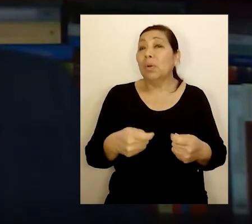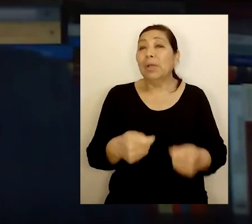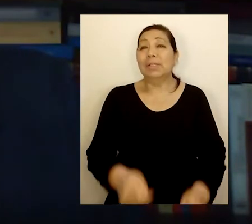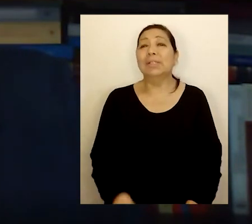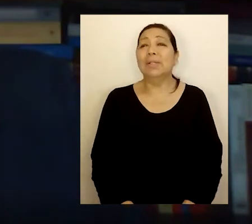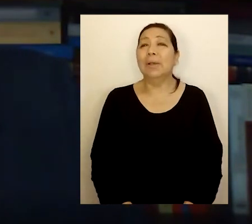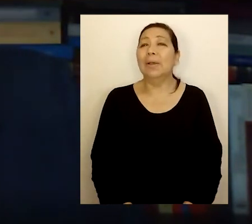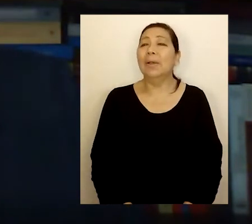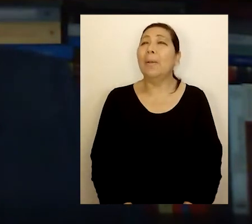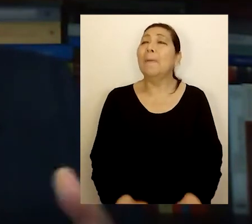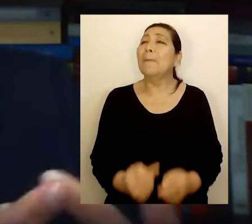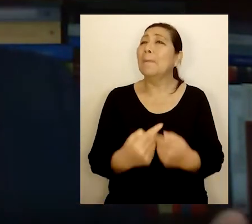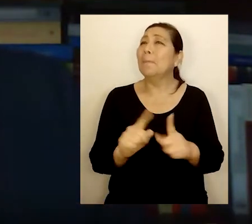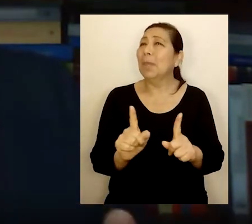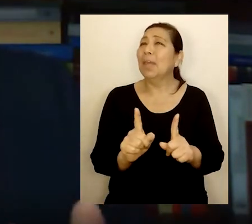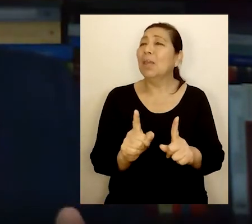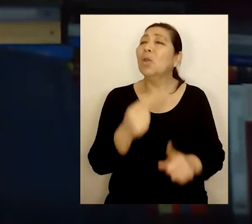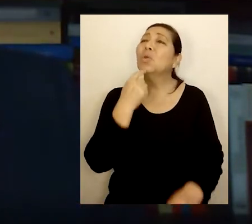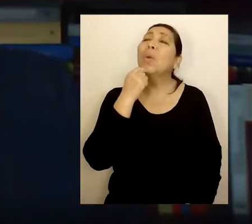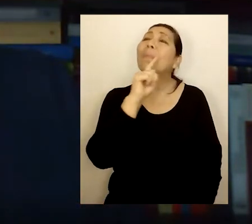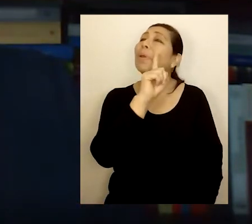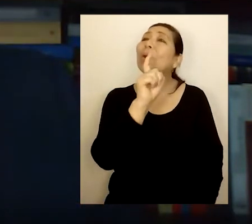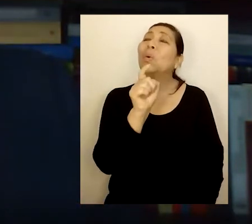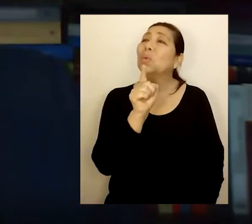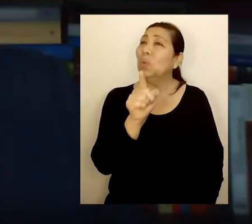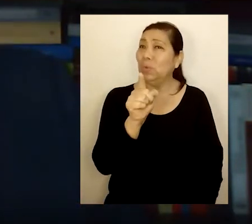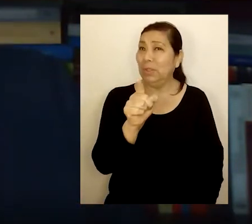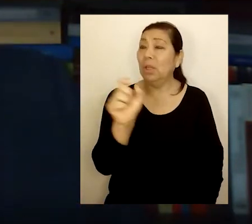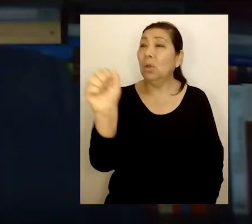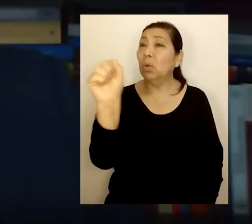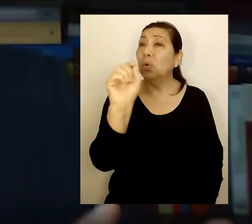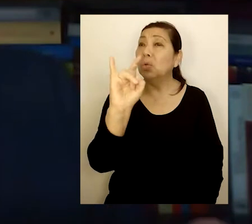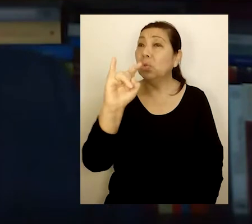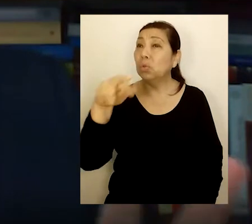gasto. Sin embargo, le consulto, también la